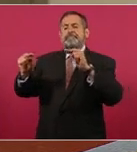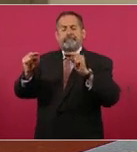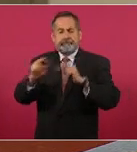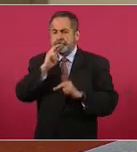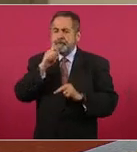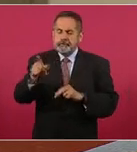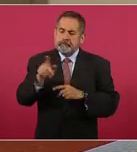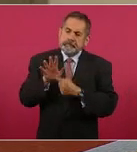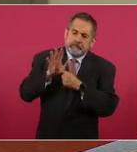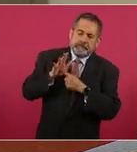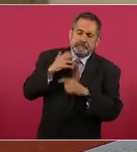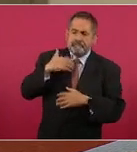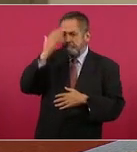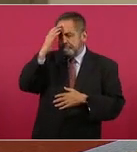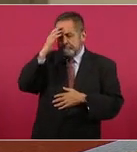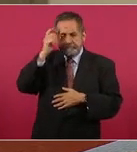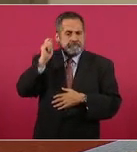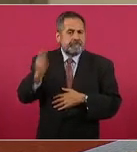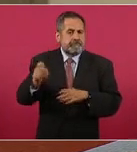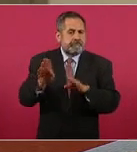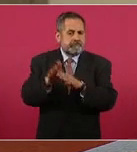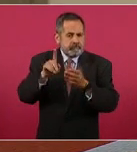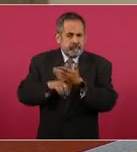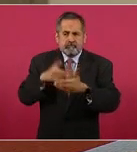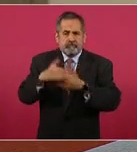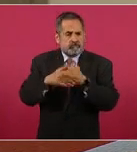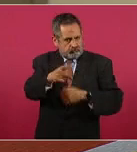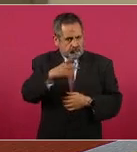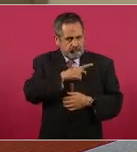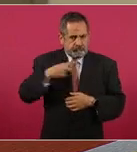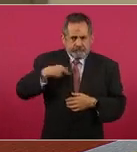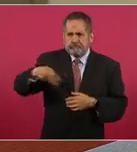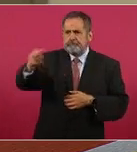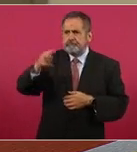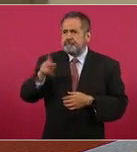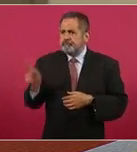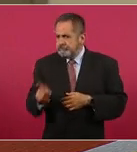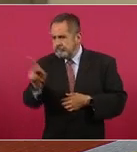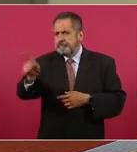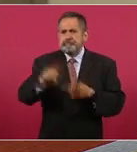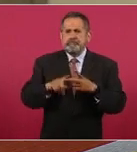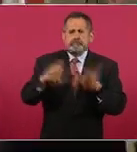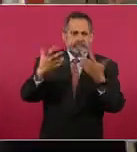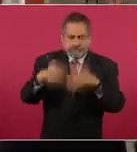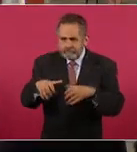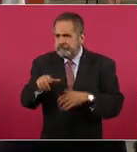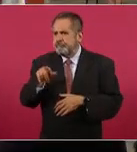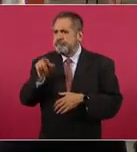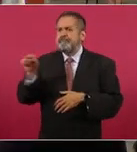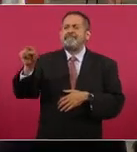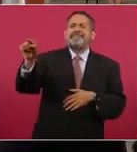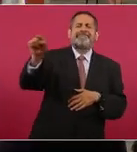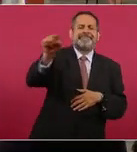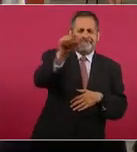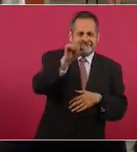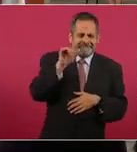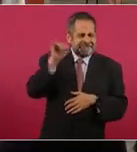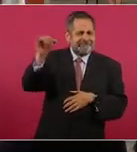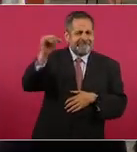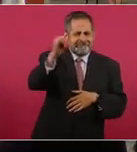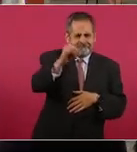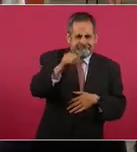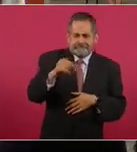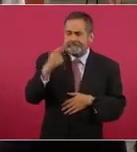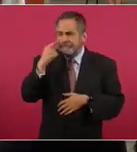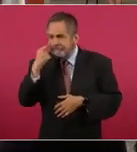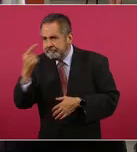te reflejan, anda a los barrios, anda a las fábricas, anda donde se juega el día a